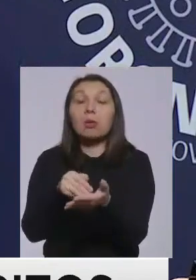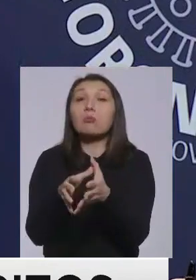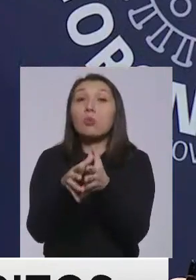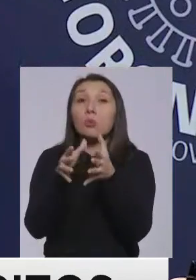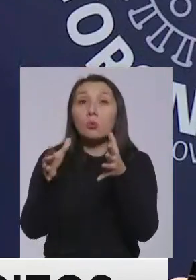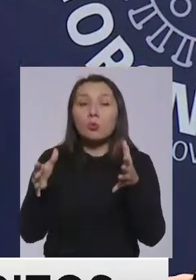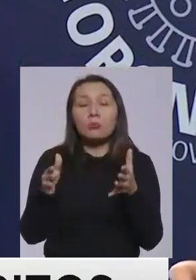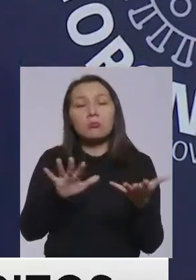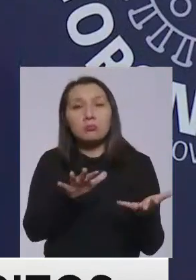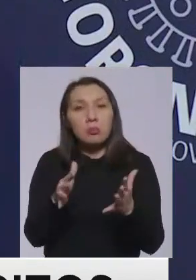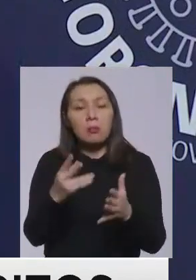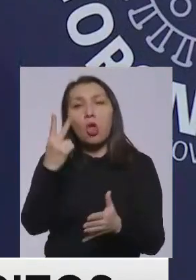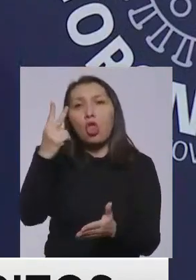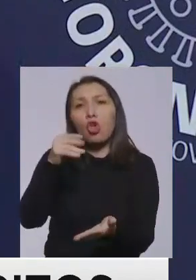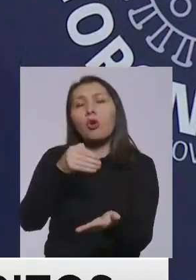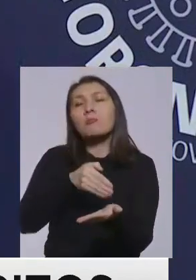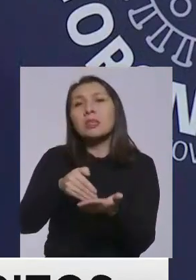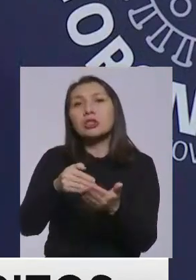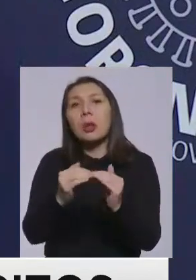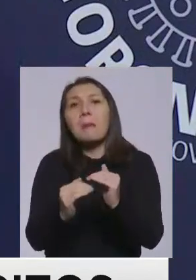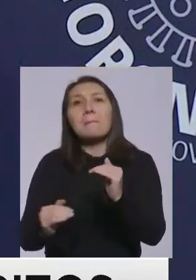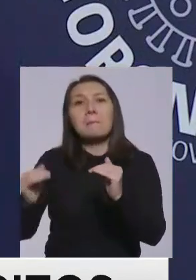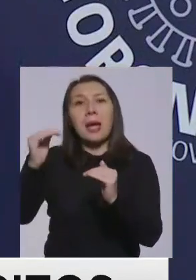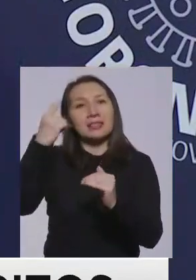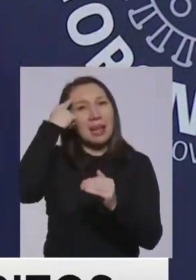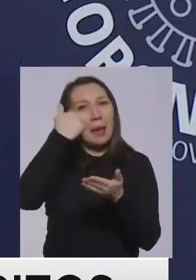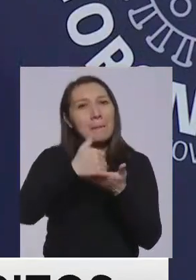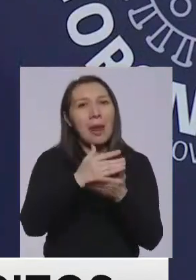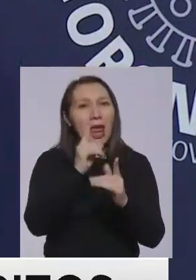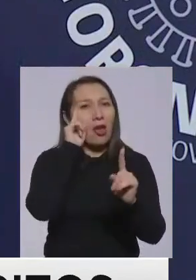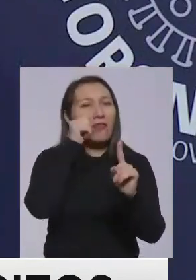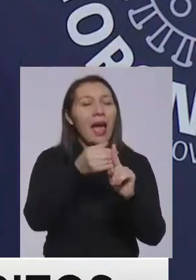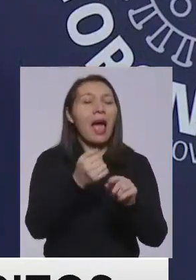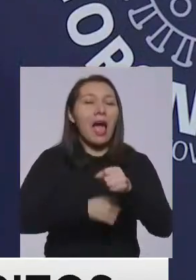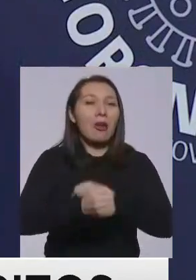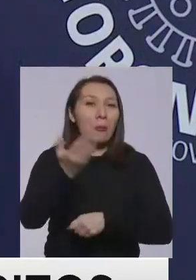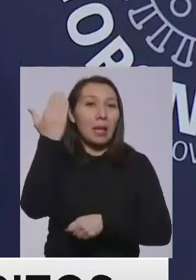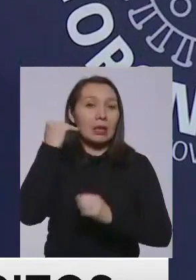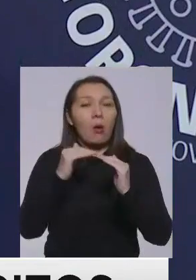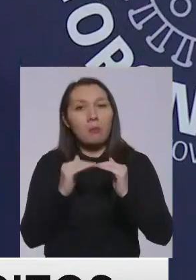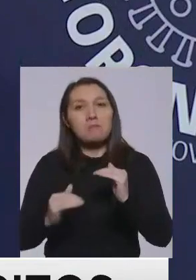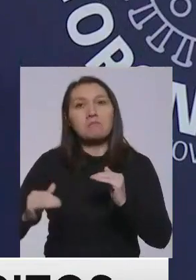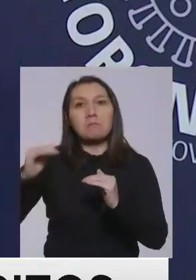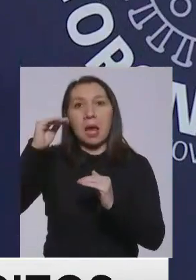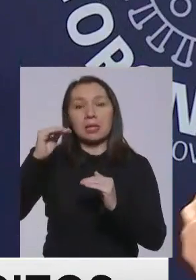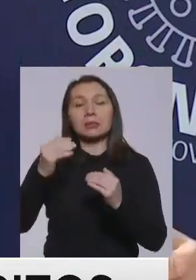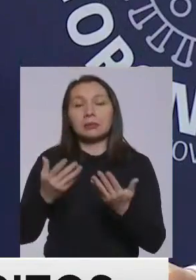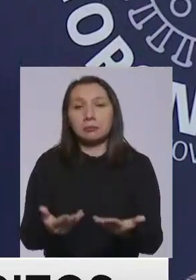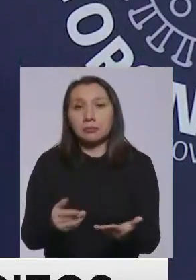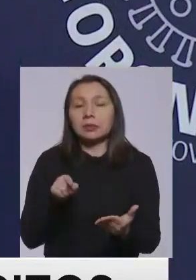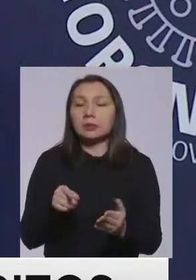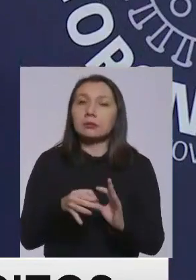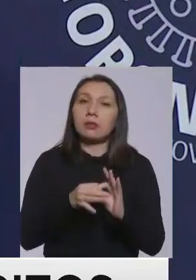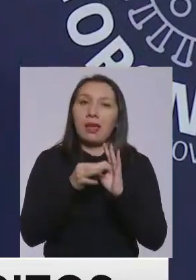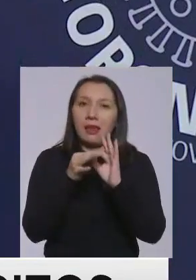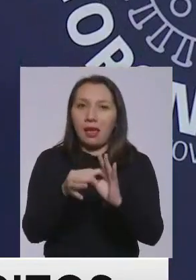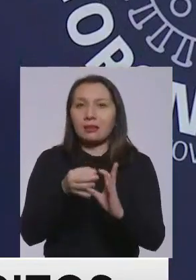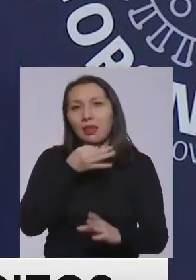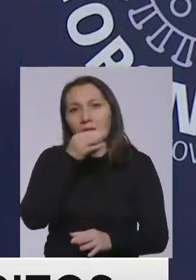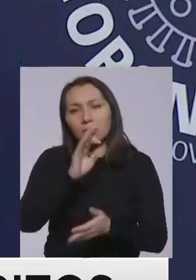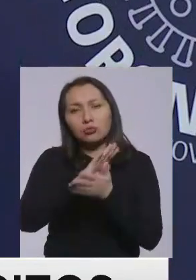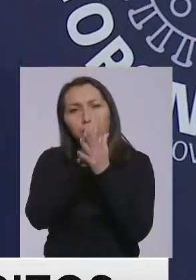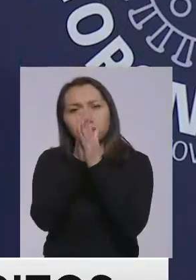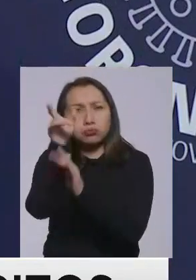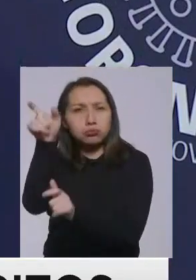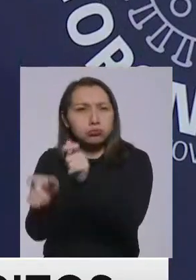son prácticamente dos millones más que lo que era el público objetivo el año pasado y aquí queremos hacer un agradecimiento a todas las